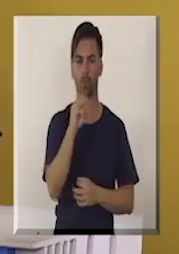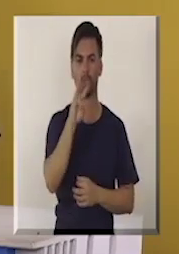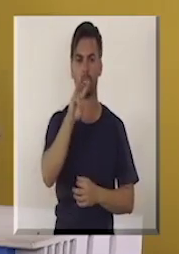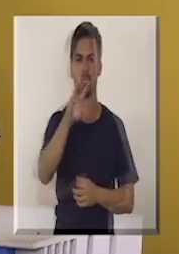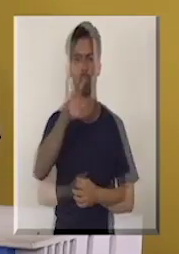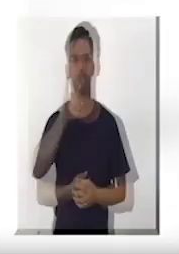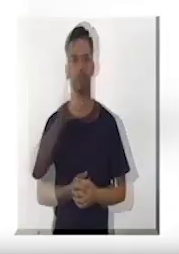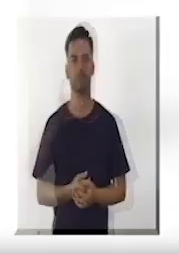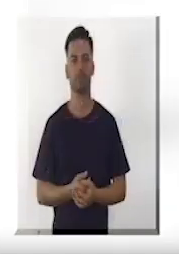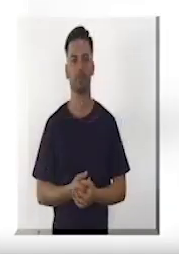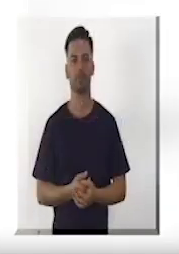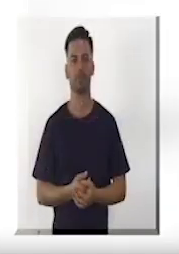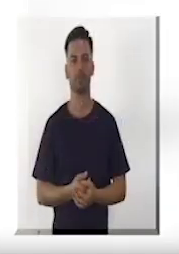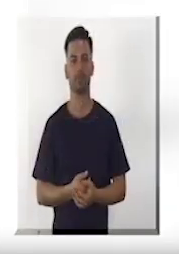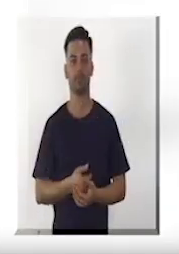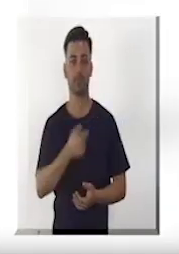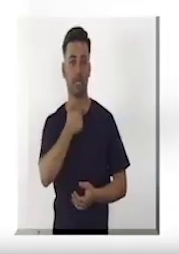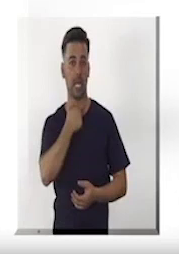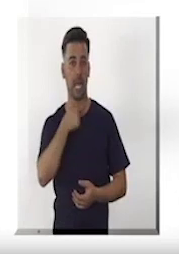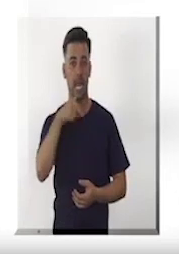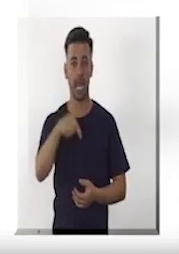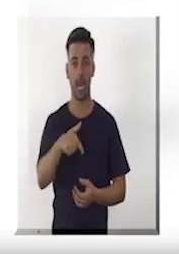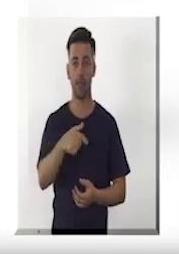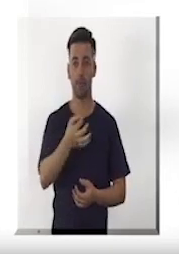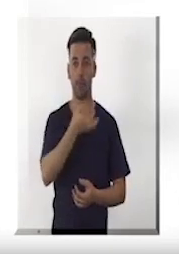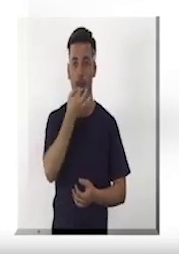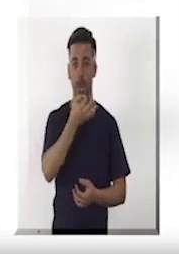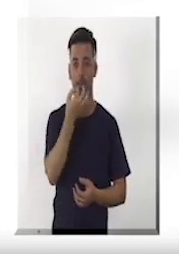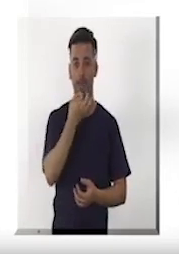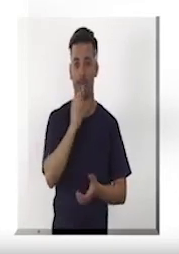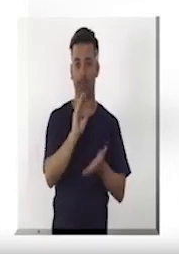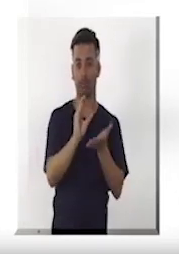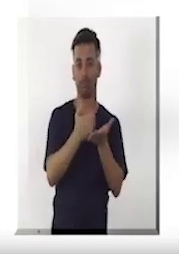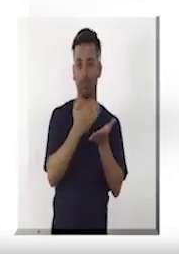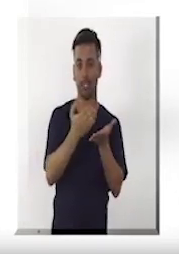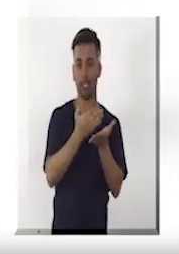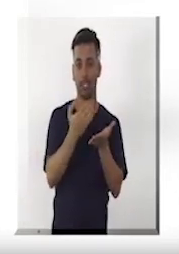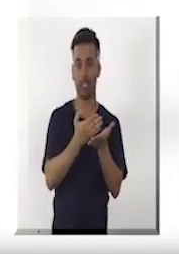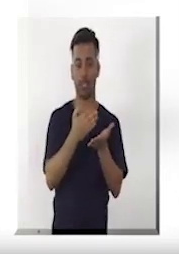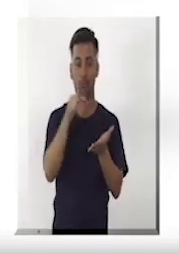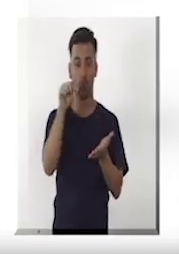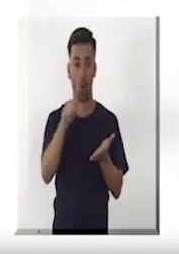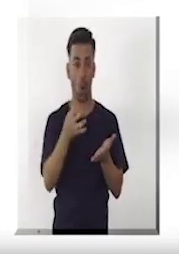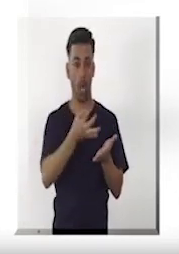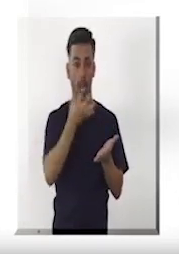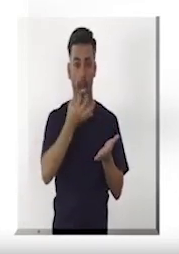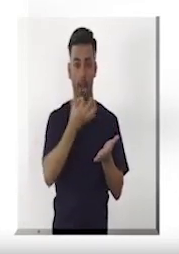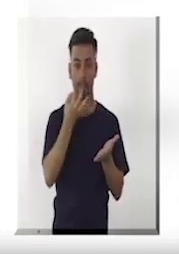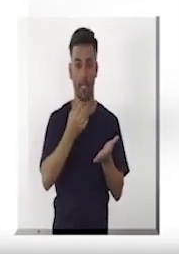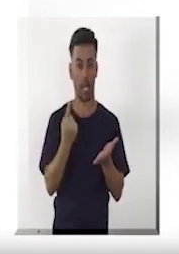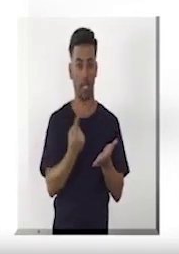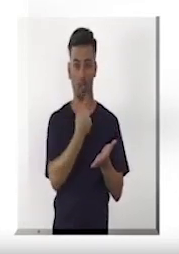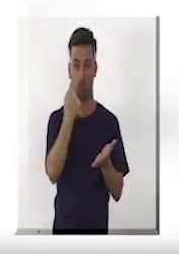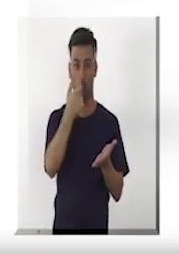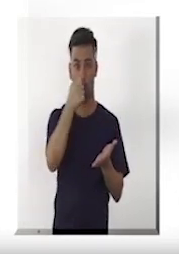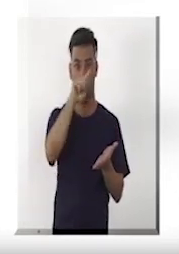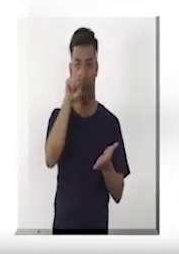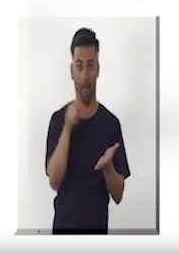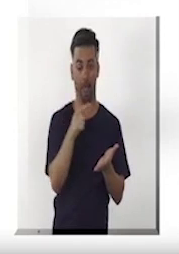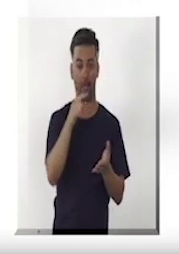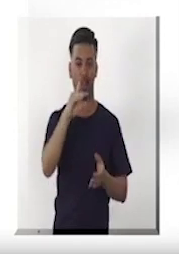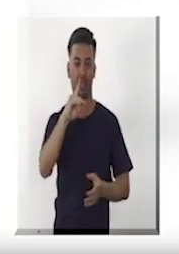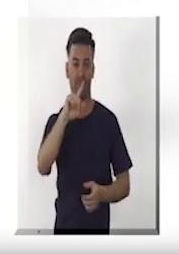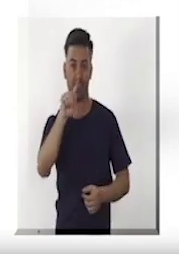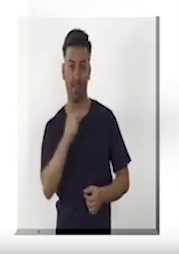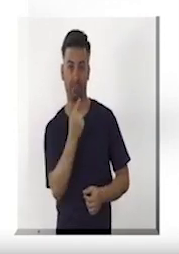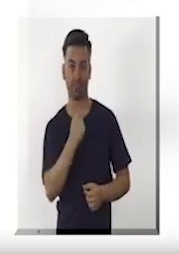se trabaja. El ejemplo que hace referencia en el libro, hoy vamos a especificar aquí solo el inciso A y D.